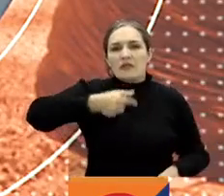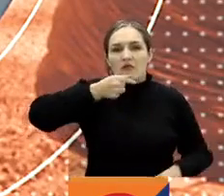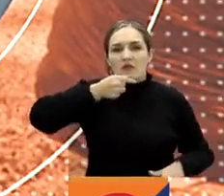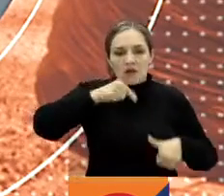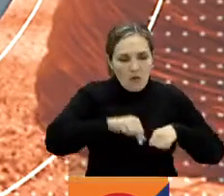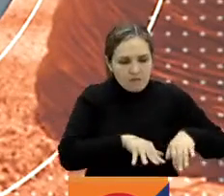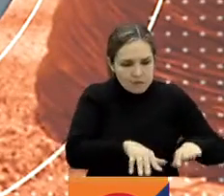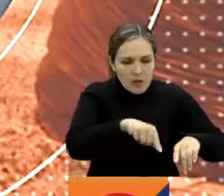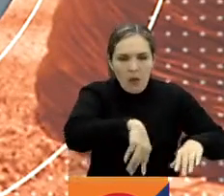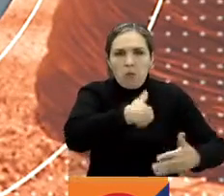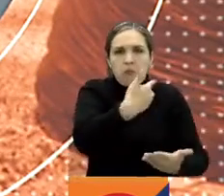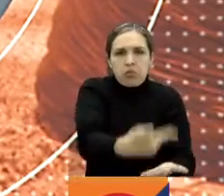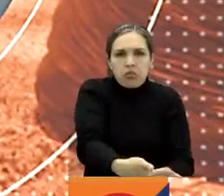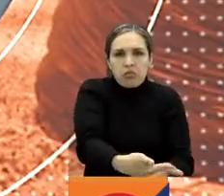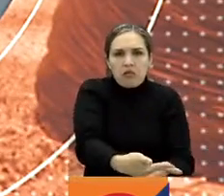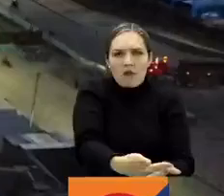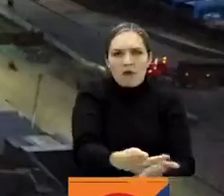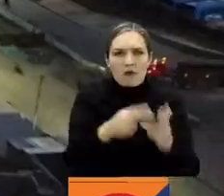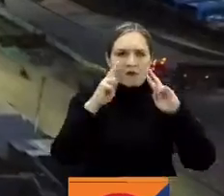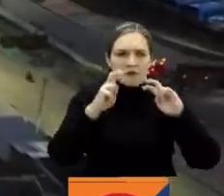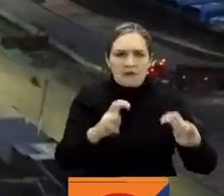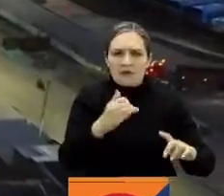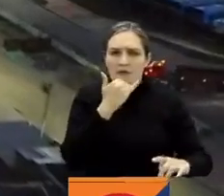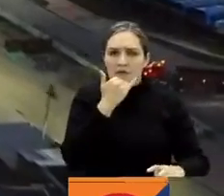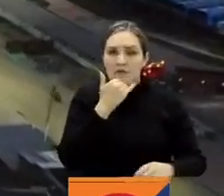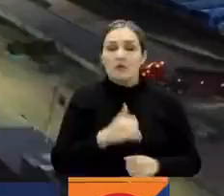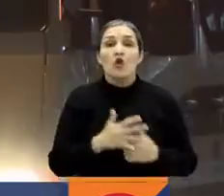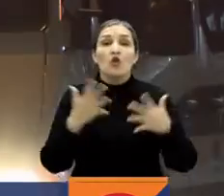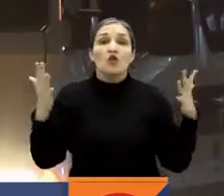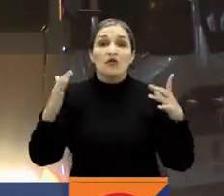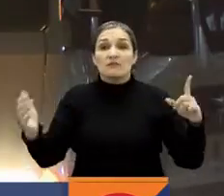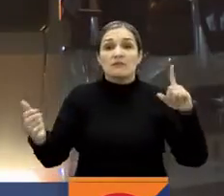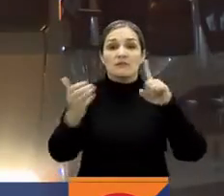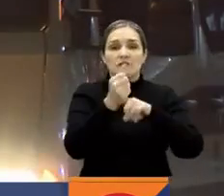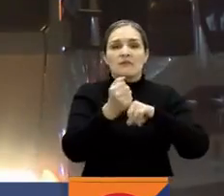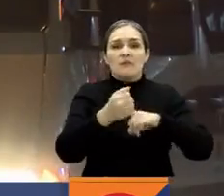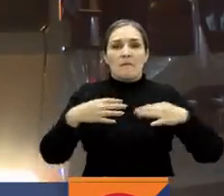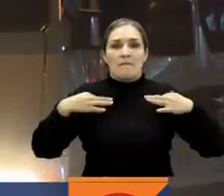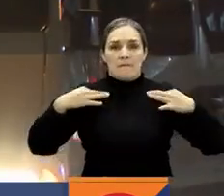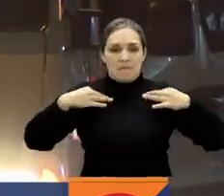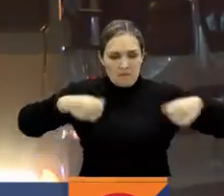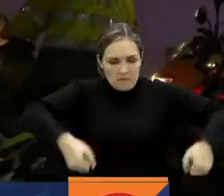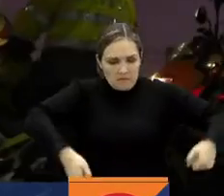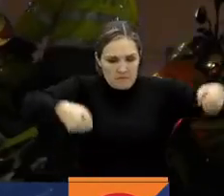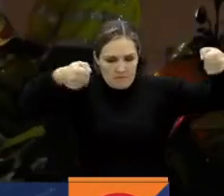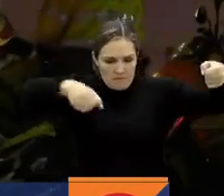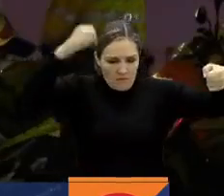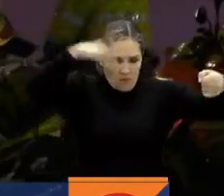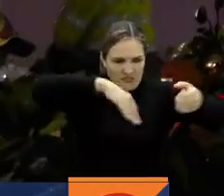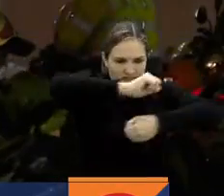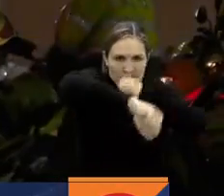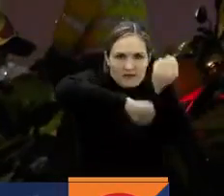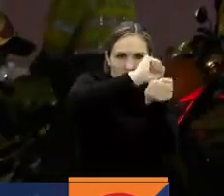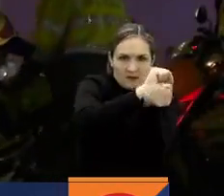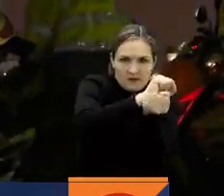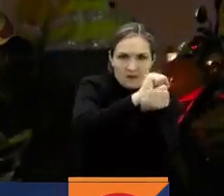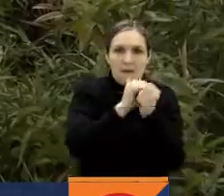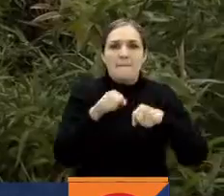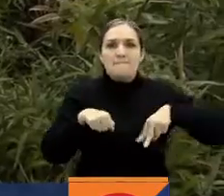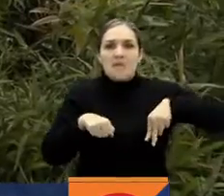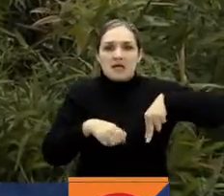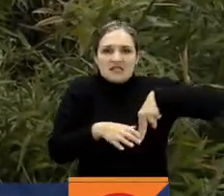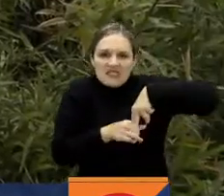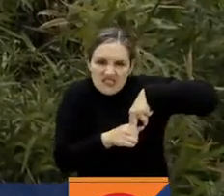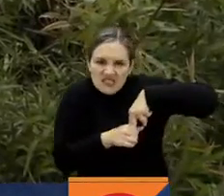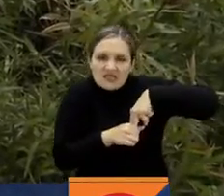autoridades investigan el caso. El cuerpo fue encontrado envuelto en plásticos y amarrado de pies y manos. Según la Fiscalía Seccional